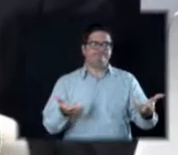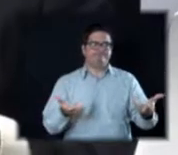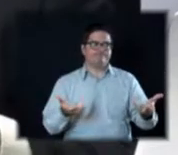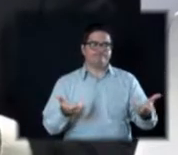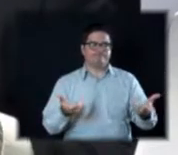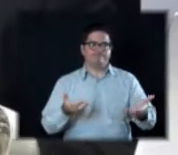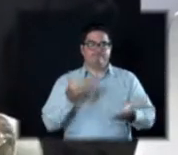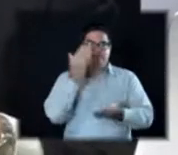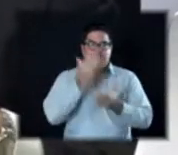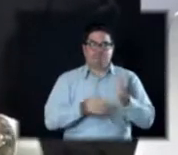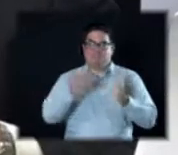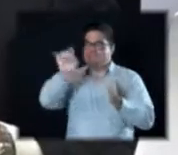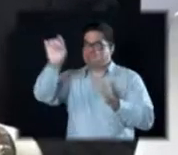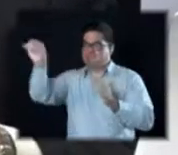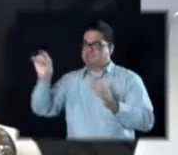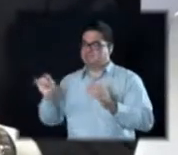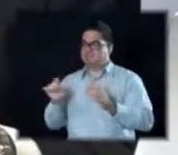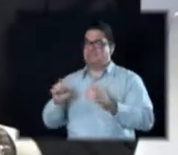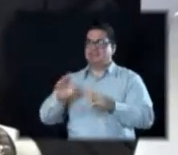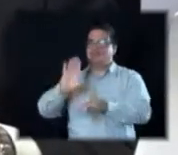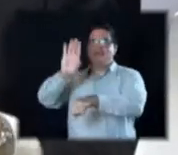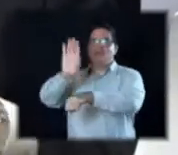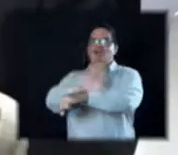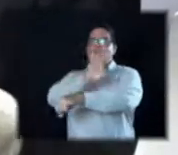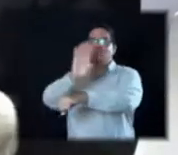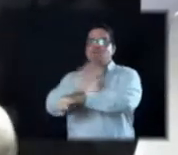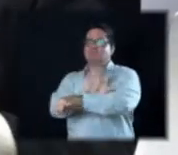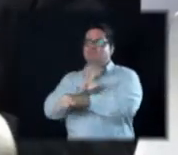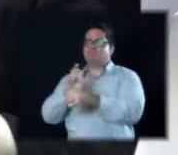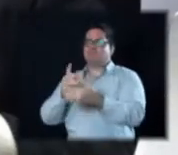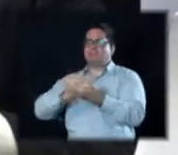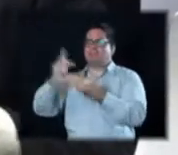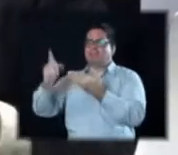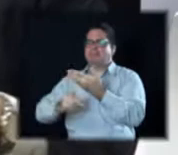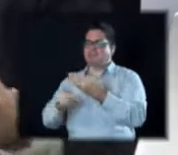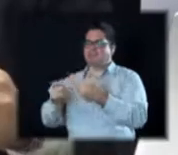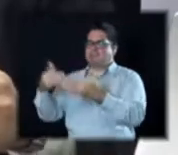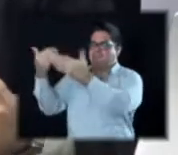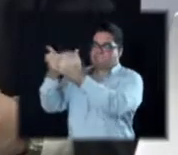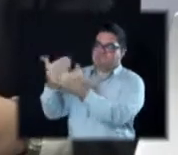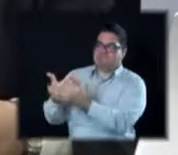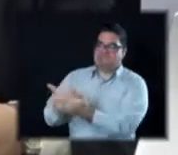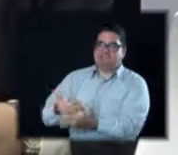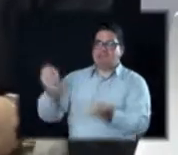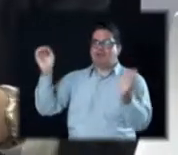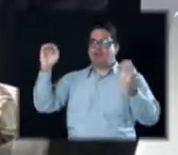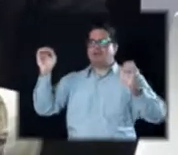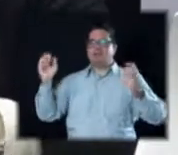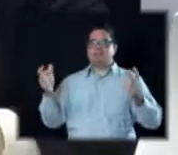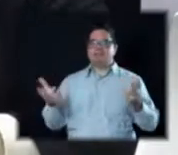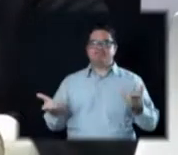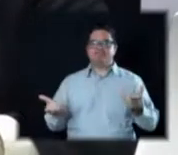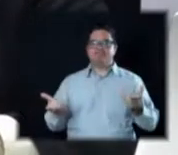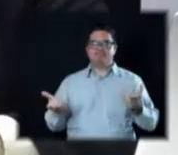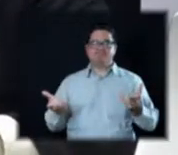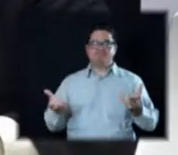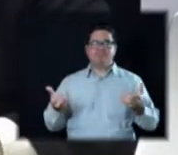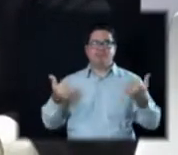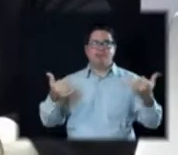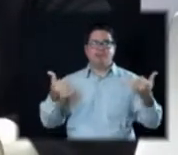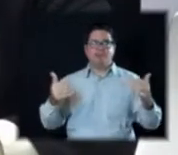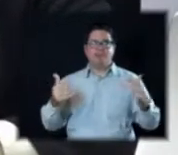Las versiones no reciben mantenimiento de los desarrolladores de la programación, todo está haciéndose adentro.